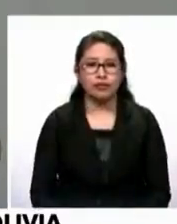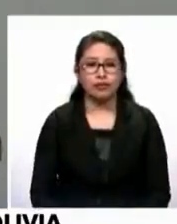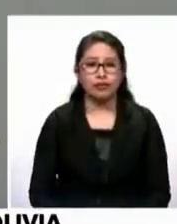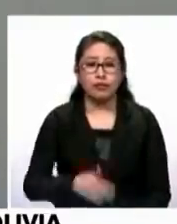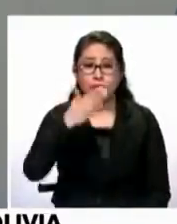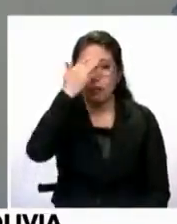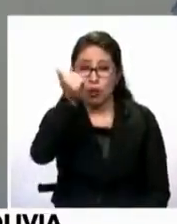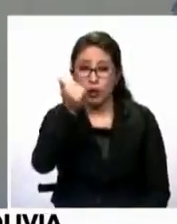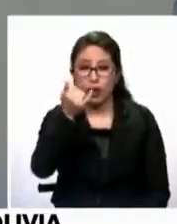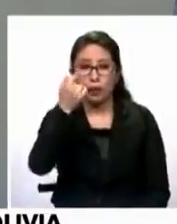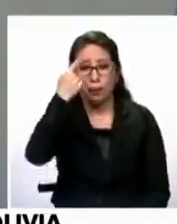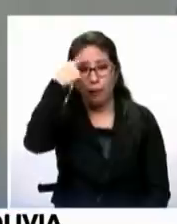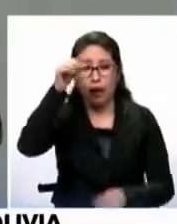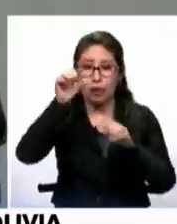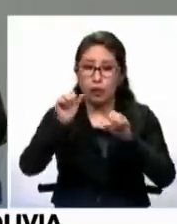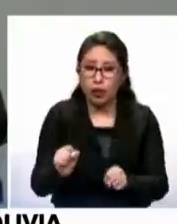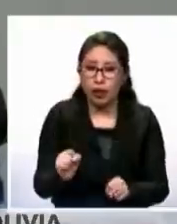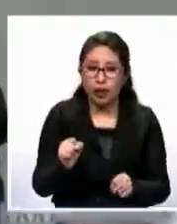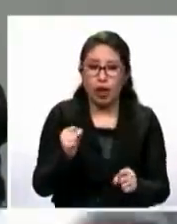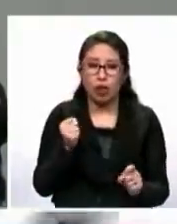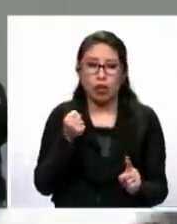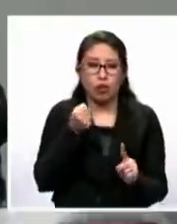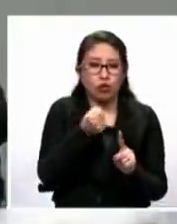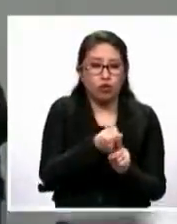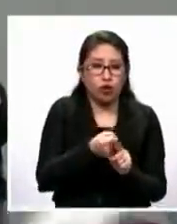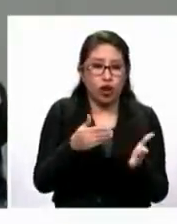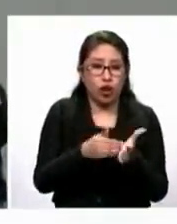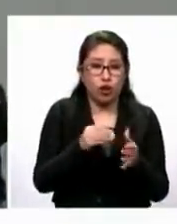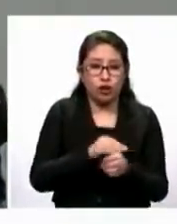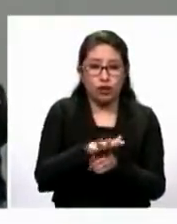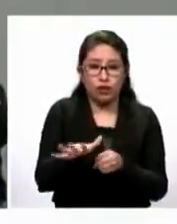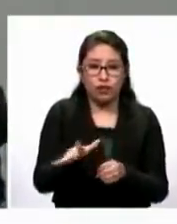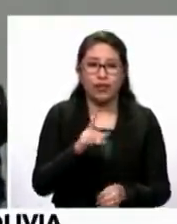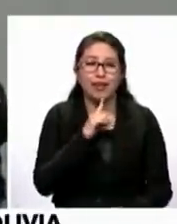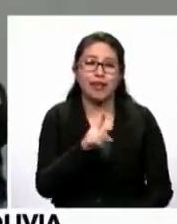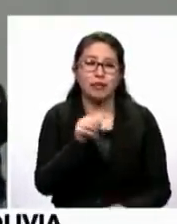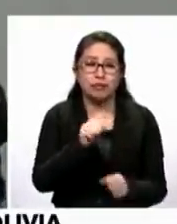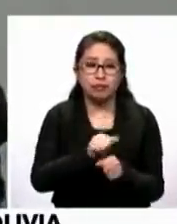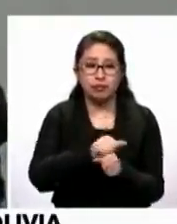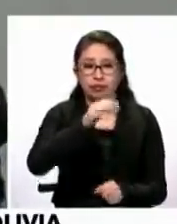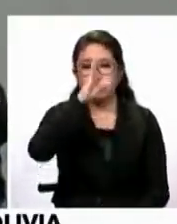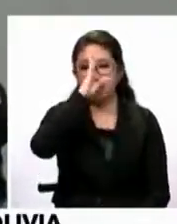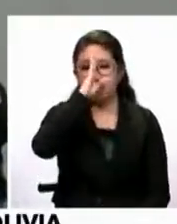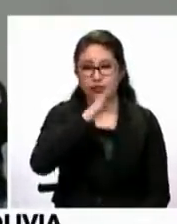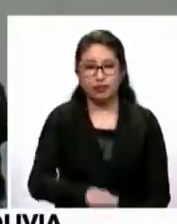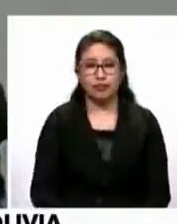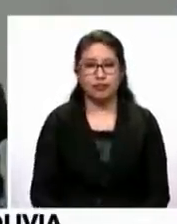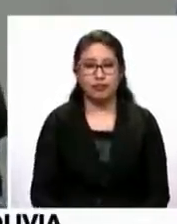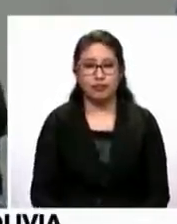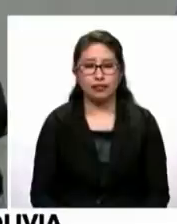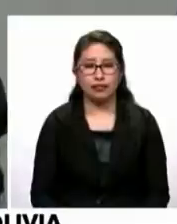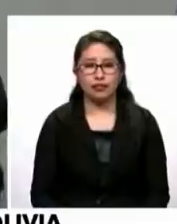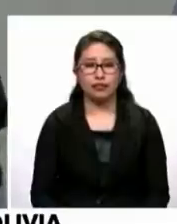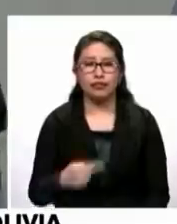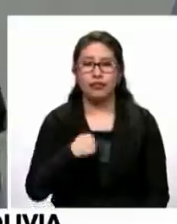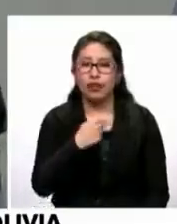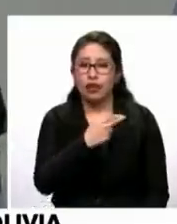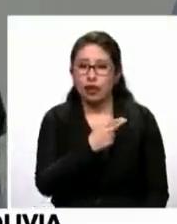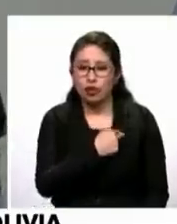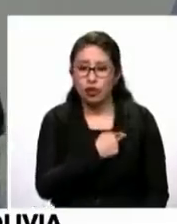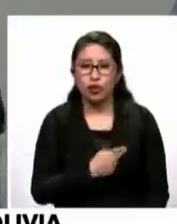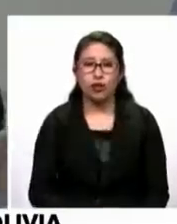combatir al virus en este momento es la disciplina. Estamos empecinados en hacer